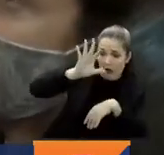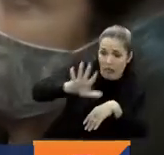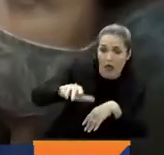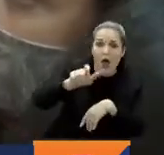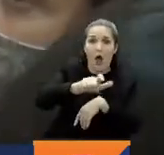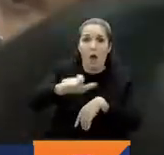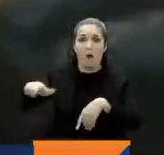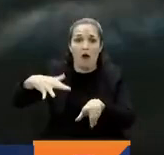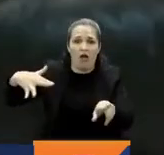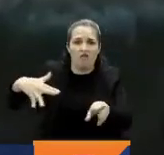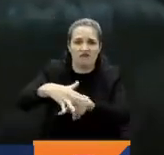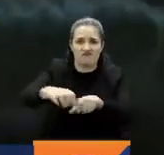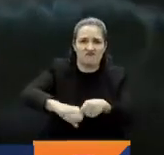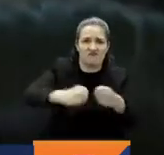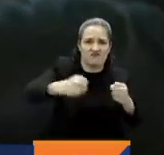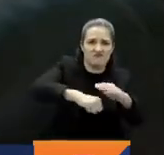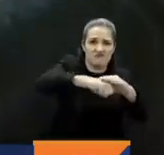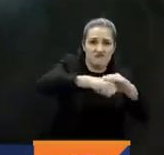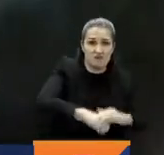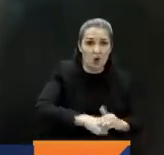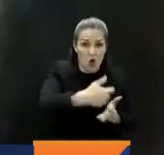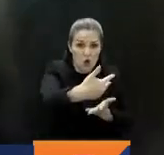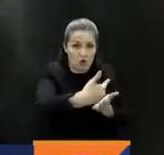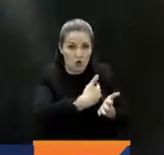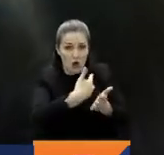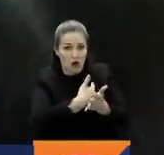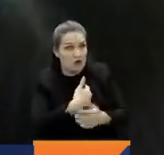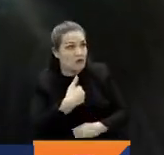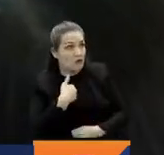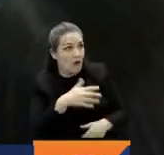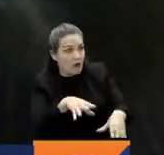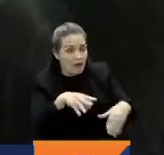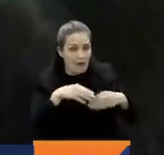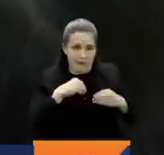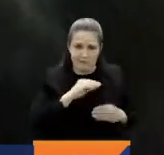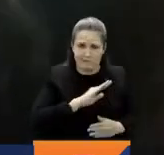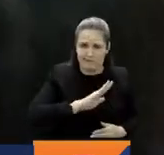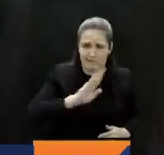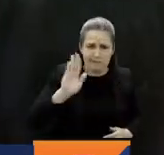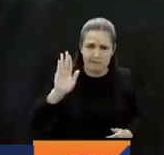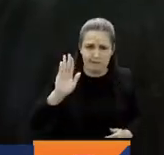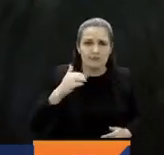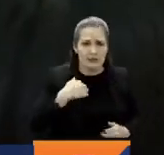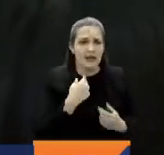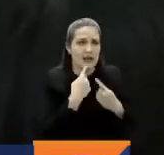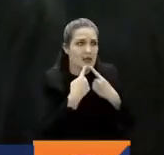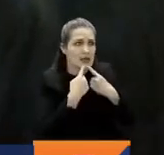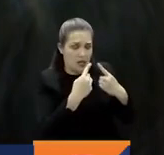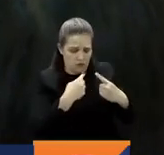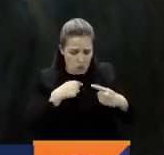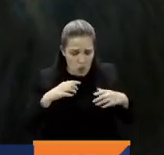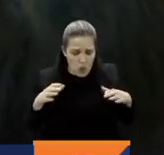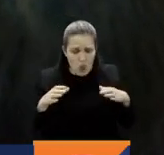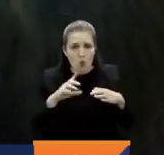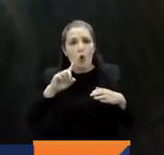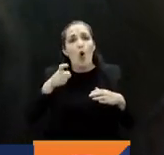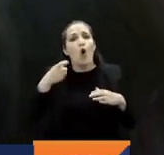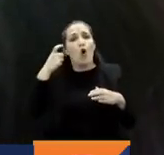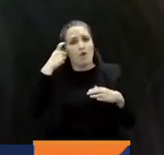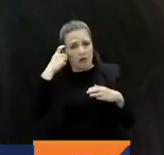criminalidad. Nosotros hemos sido un gobierno que, como se lo expresamos a la CIDH, y sobre todo hemos sido un